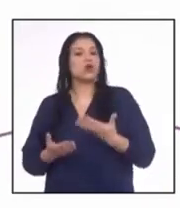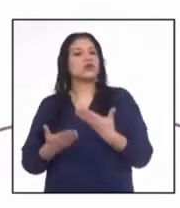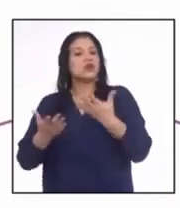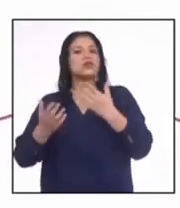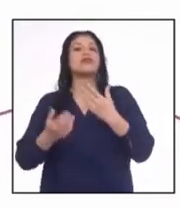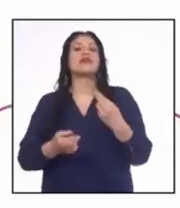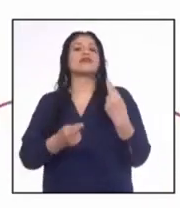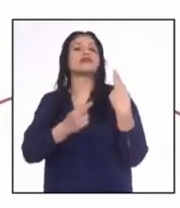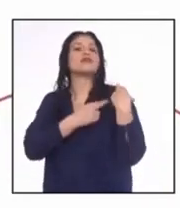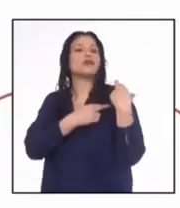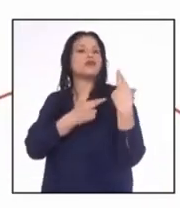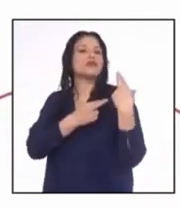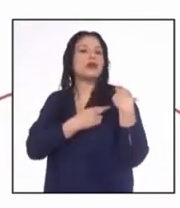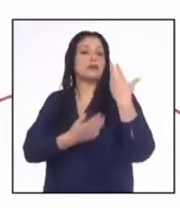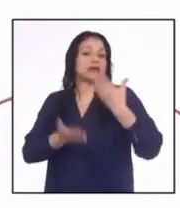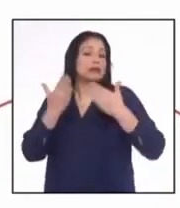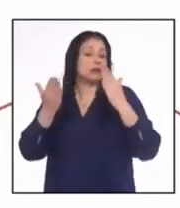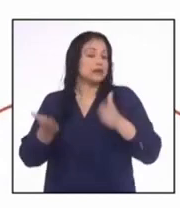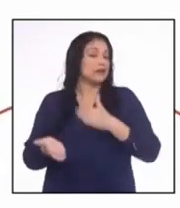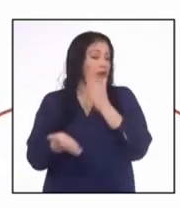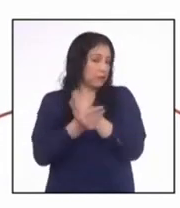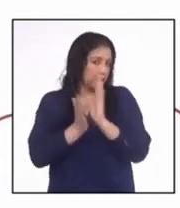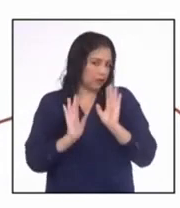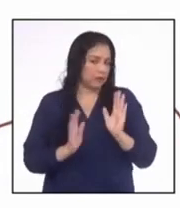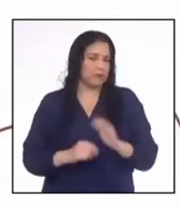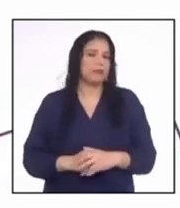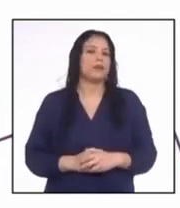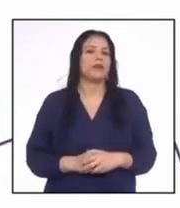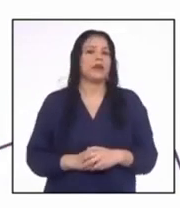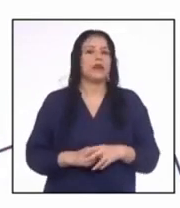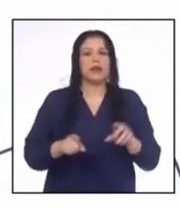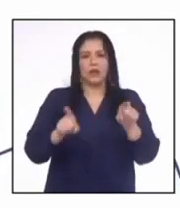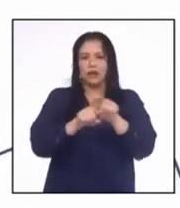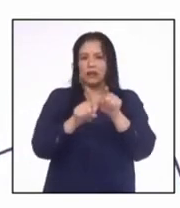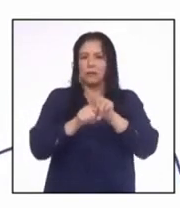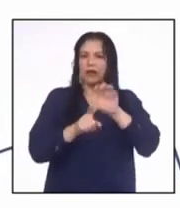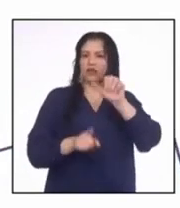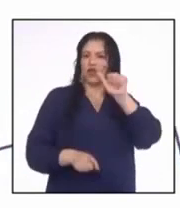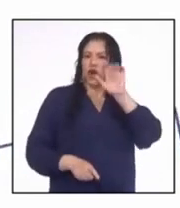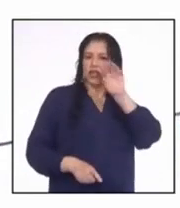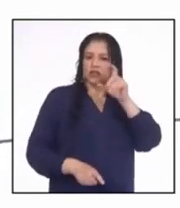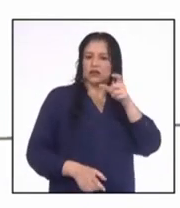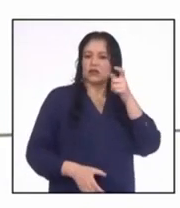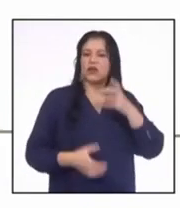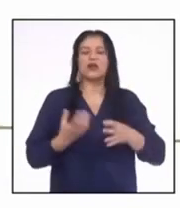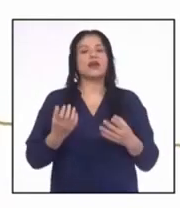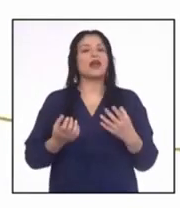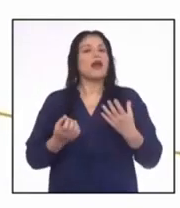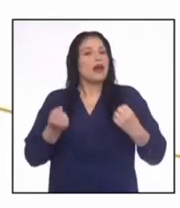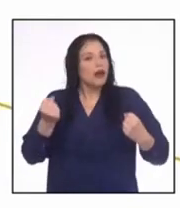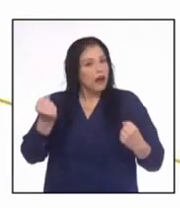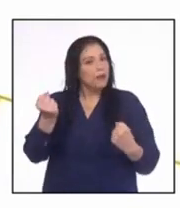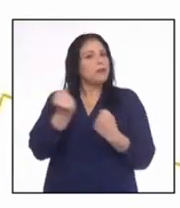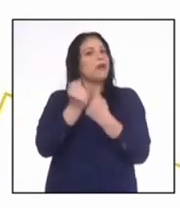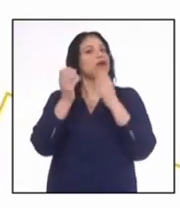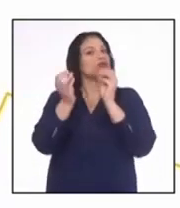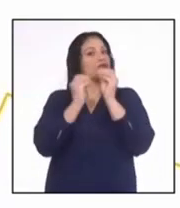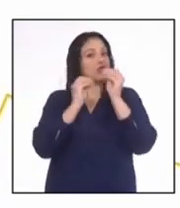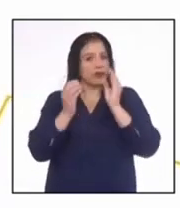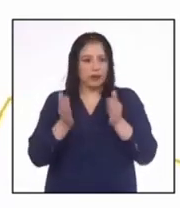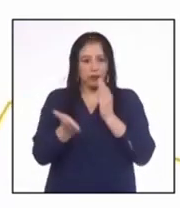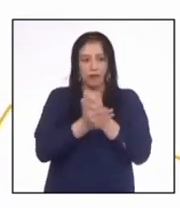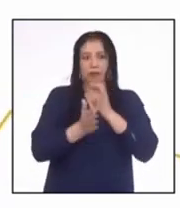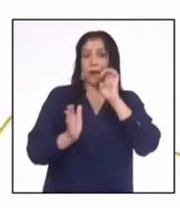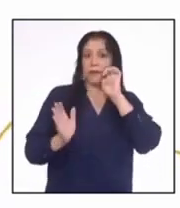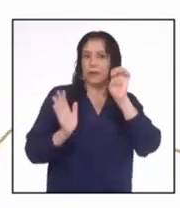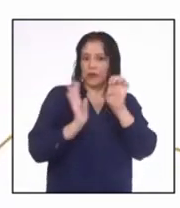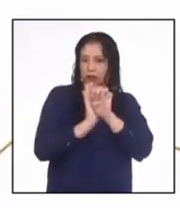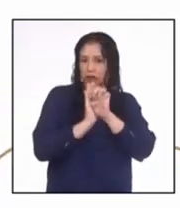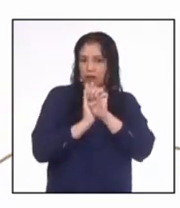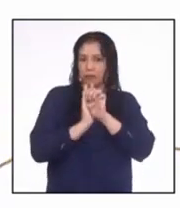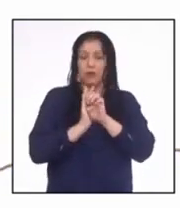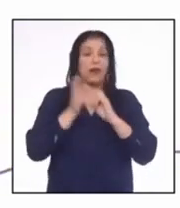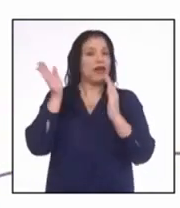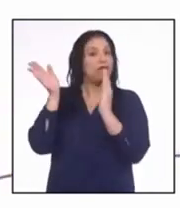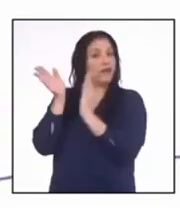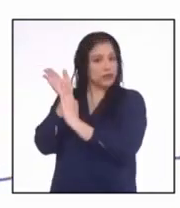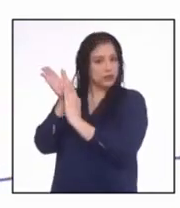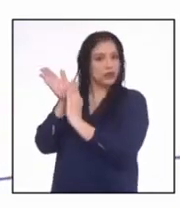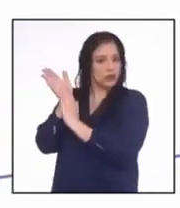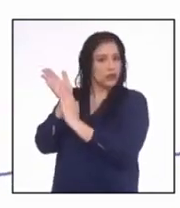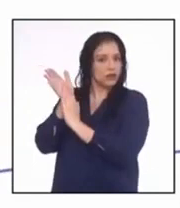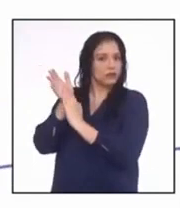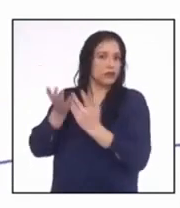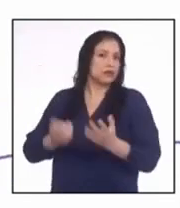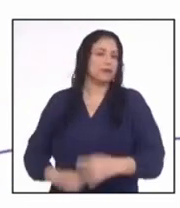presuntos responsables de los problemas. También son actores los que colaboran en la solución de los problemas. Por ejemplo, la Defensoría del